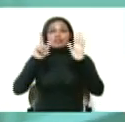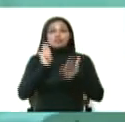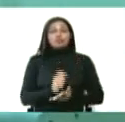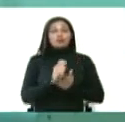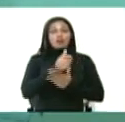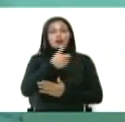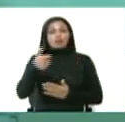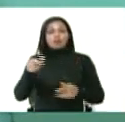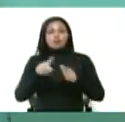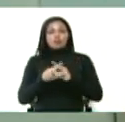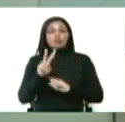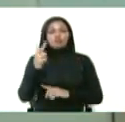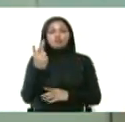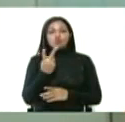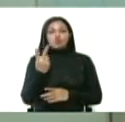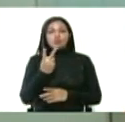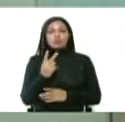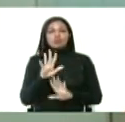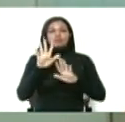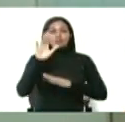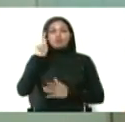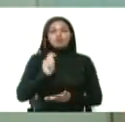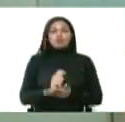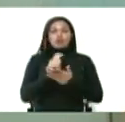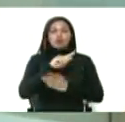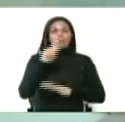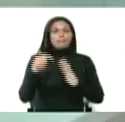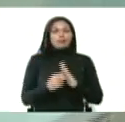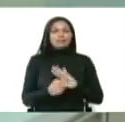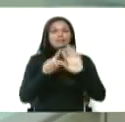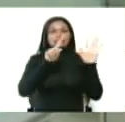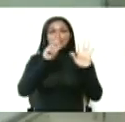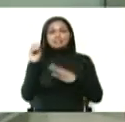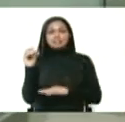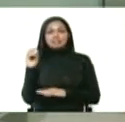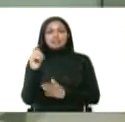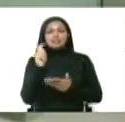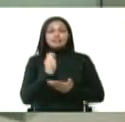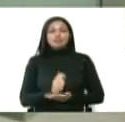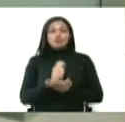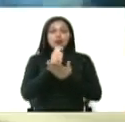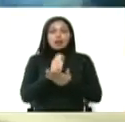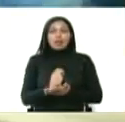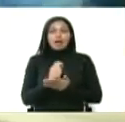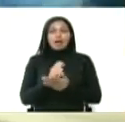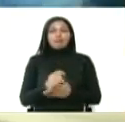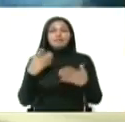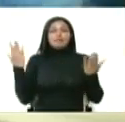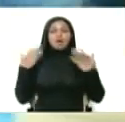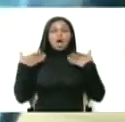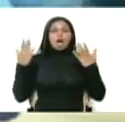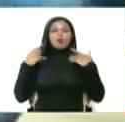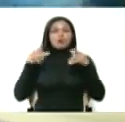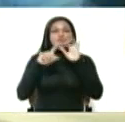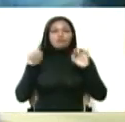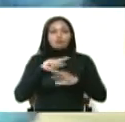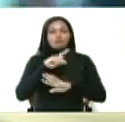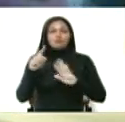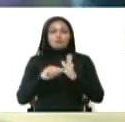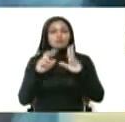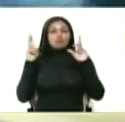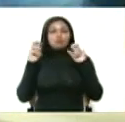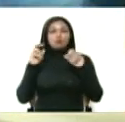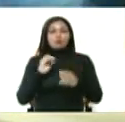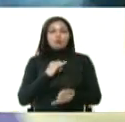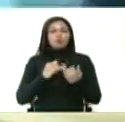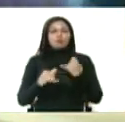uno y 2 compactos de 5 toneladas para un total de 60 toneladas de aire acondicionado, presidente, totalmente nuevas, de